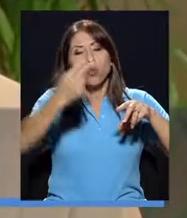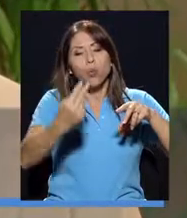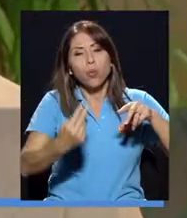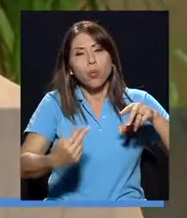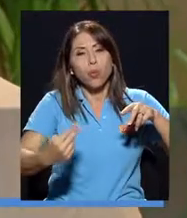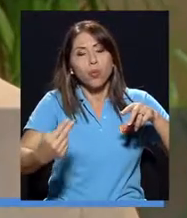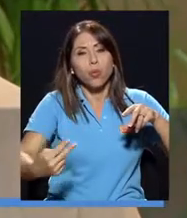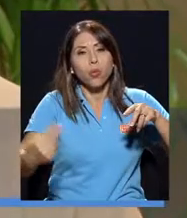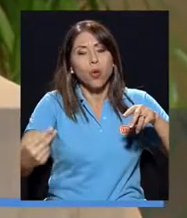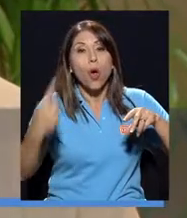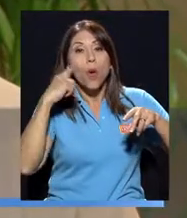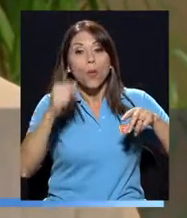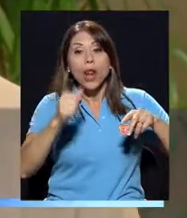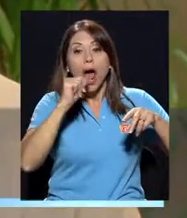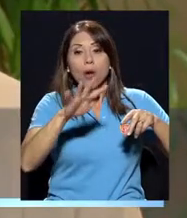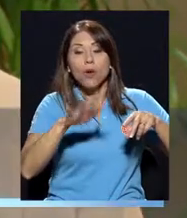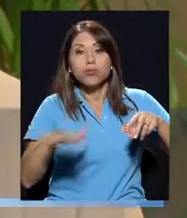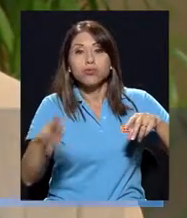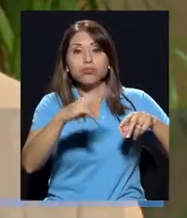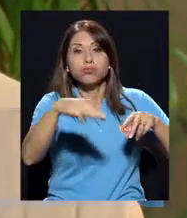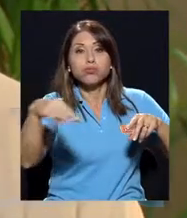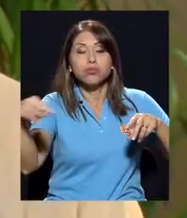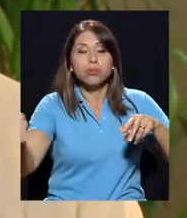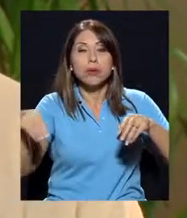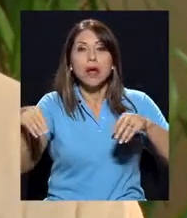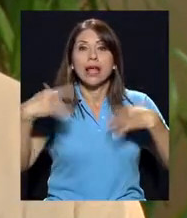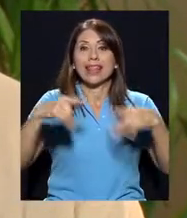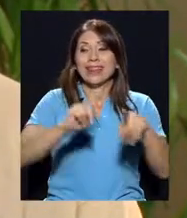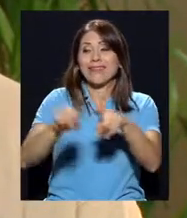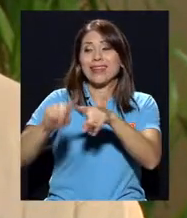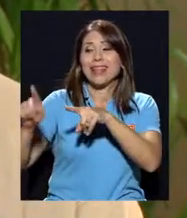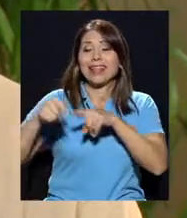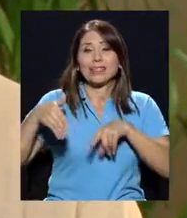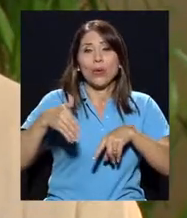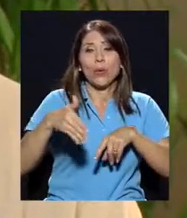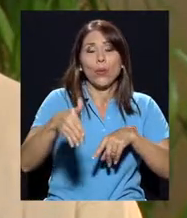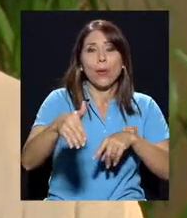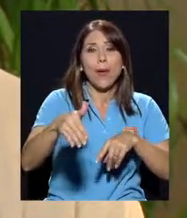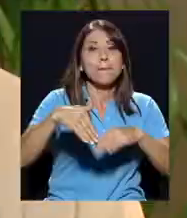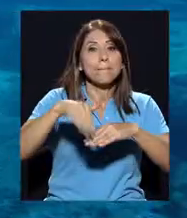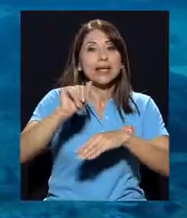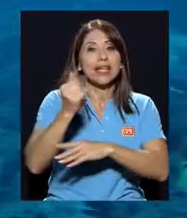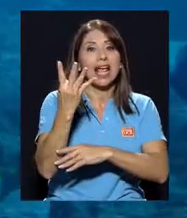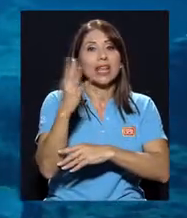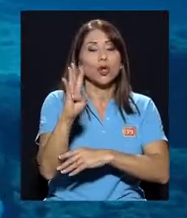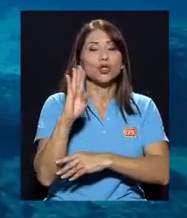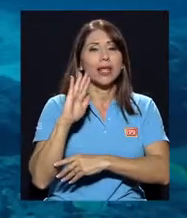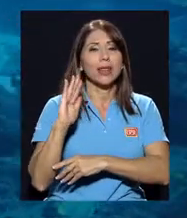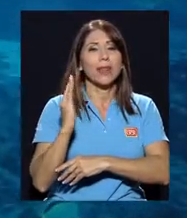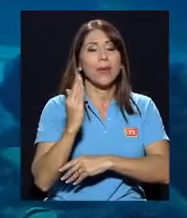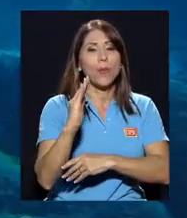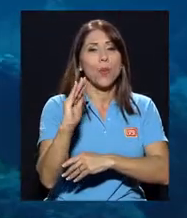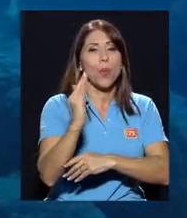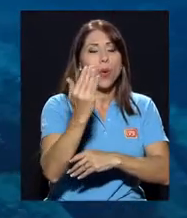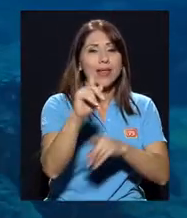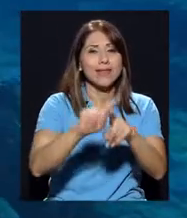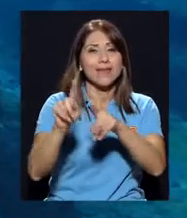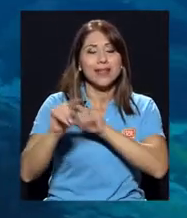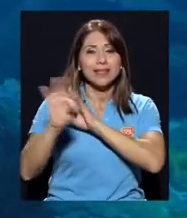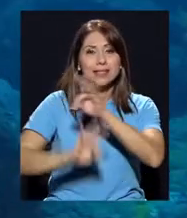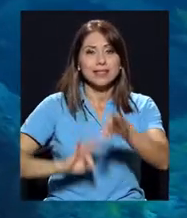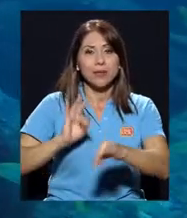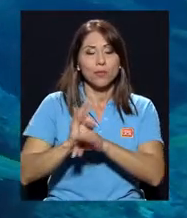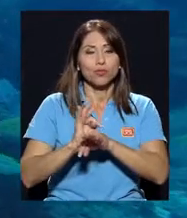más de 14 especies de tiburones. Y es una isla que representa, desde el punto de vista biológico,